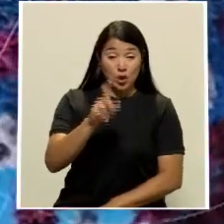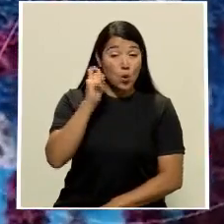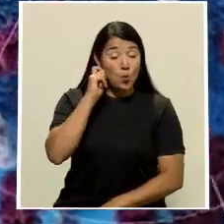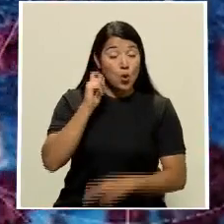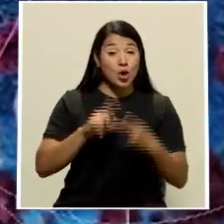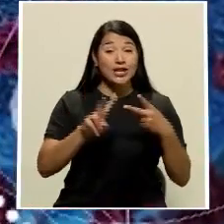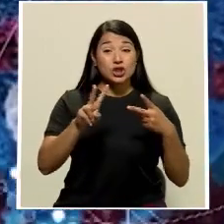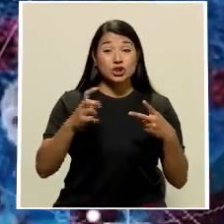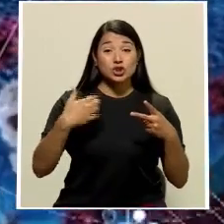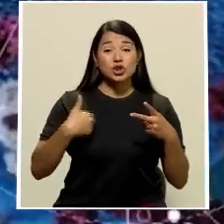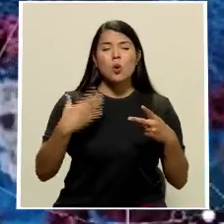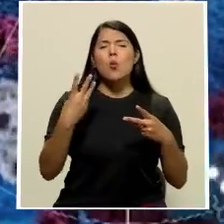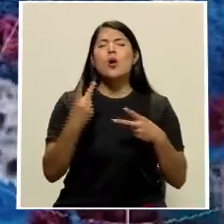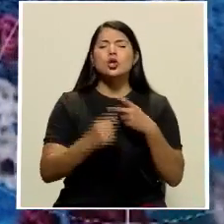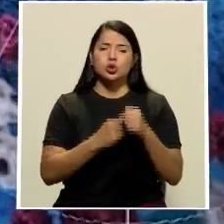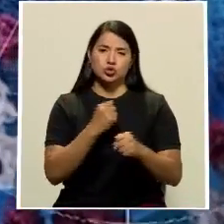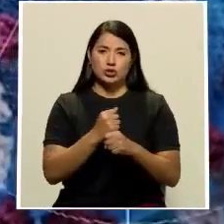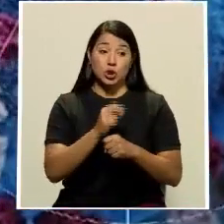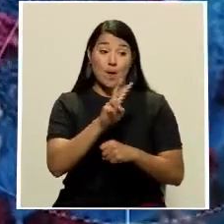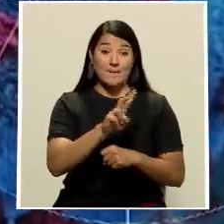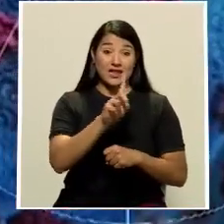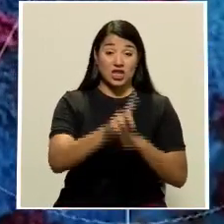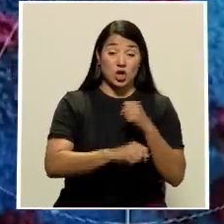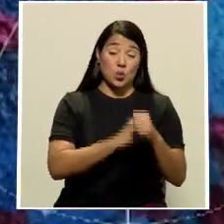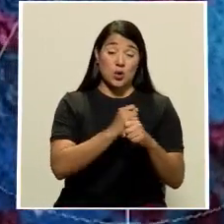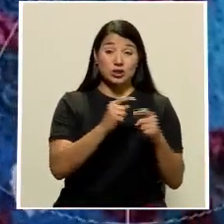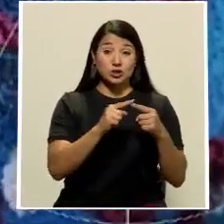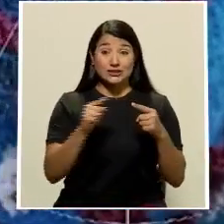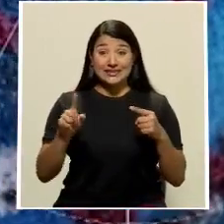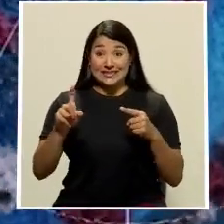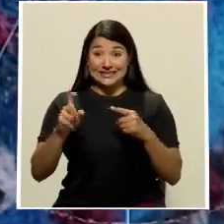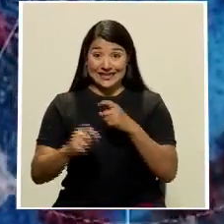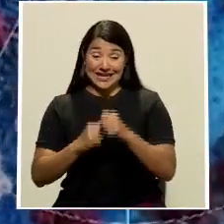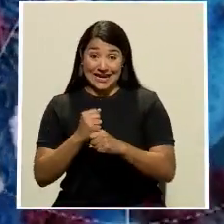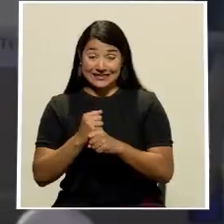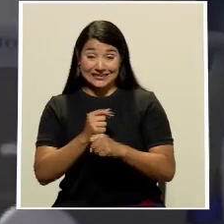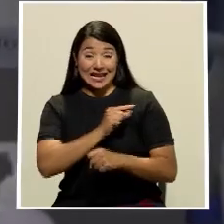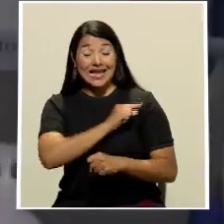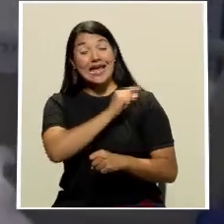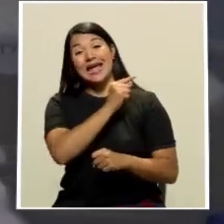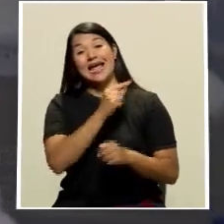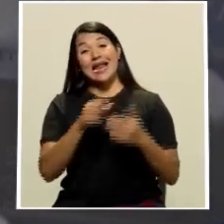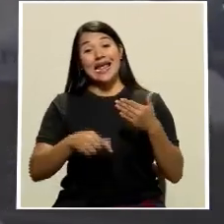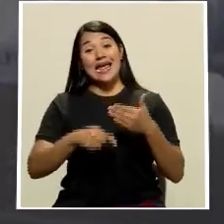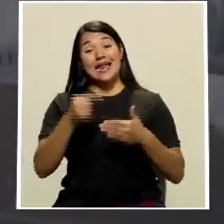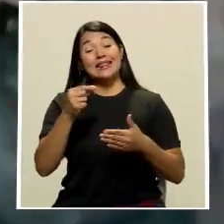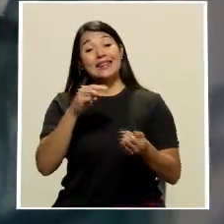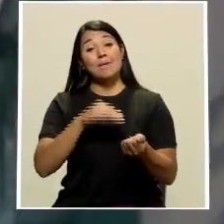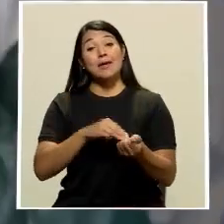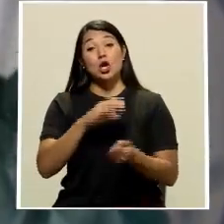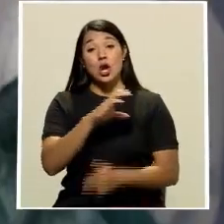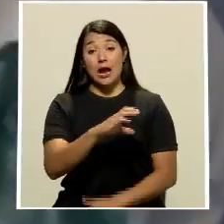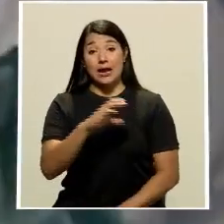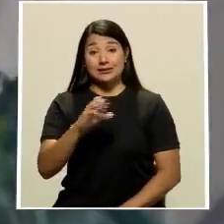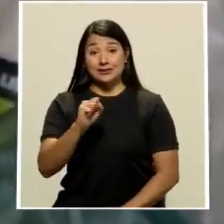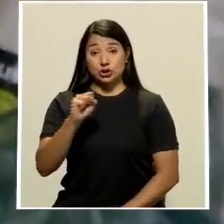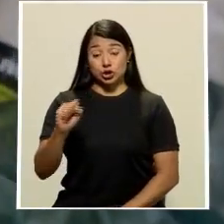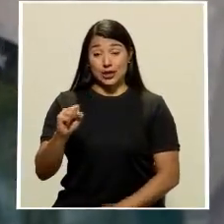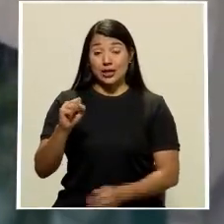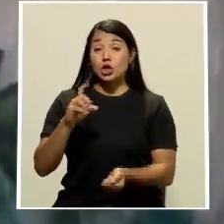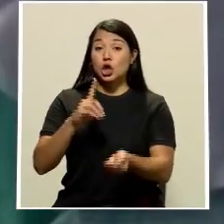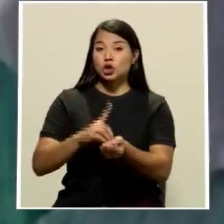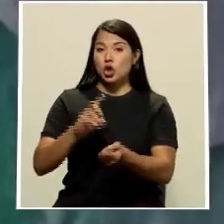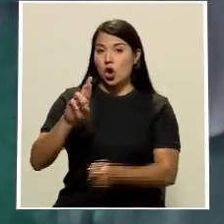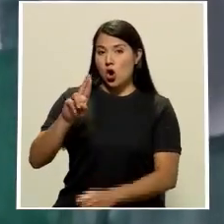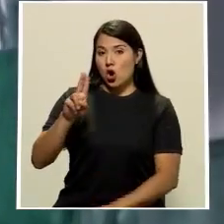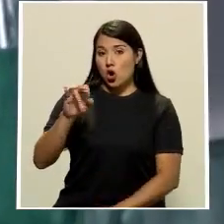200 hombres, con un rango de edad de 21 a 100 años. El gerente médico de la Caja Costarricense de Seguro Social, Mario Ruiz,